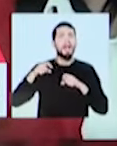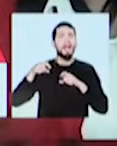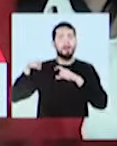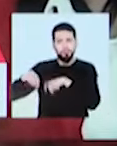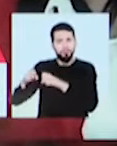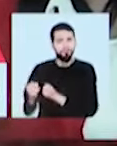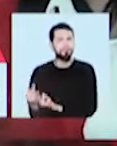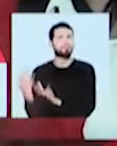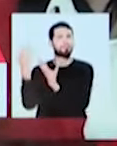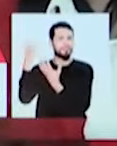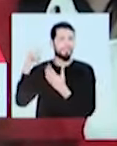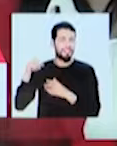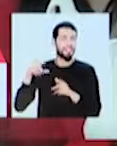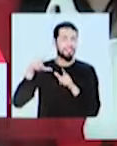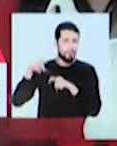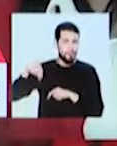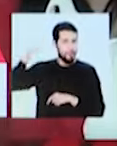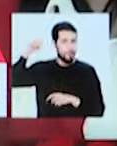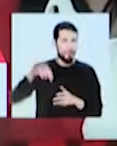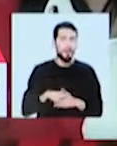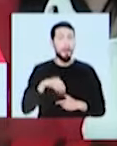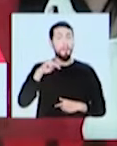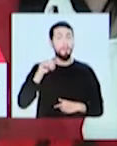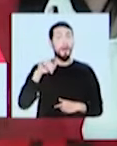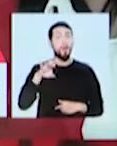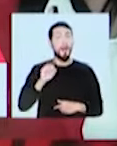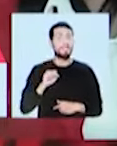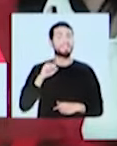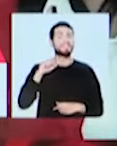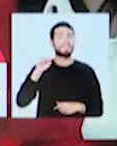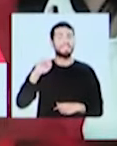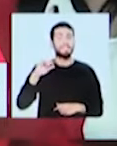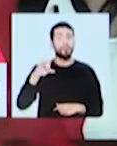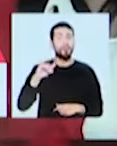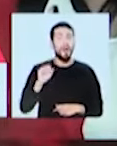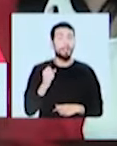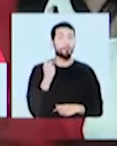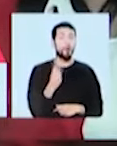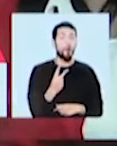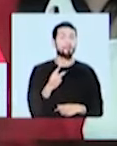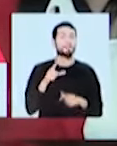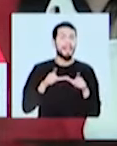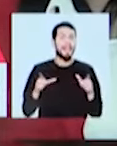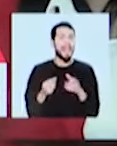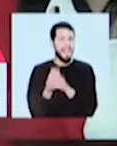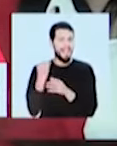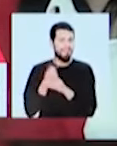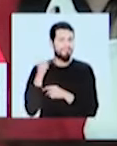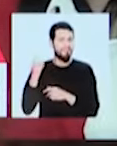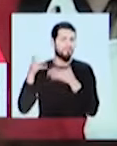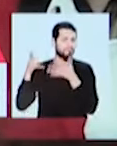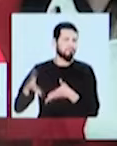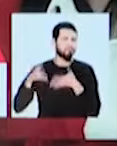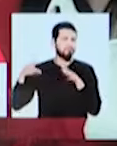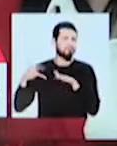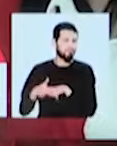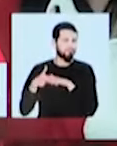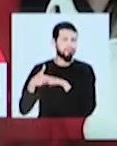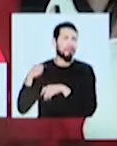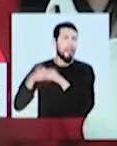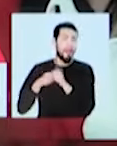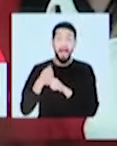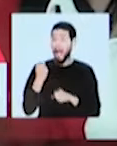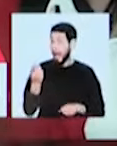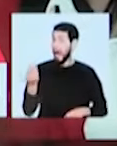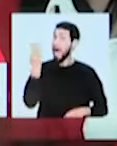no sean importantes para el futuro del Perú, pero ella tiene que pensar en el corto plazo, y el corto plazo tiene que ver con la